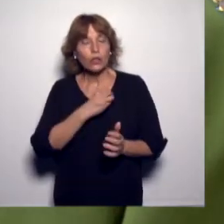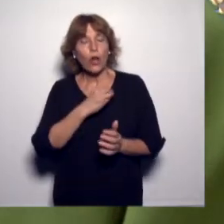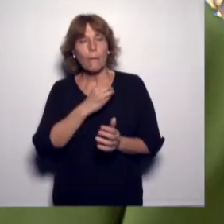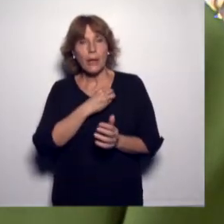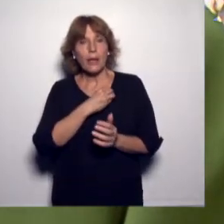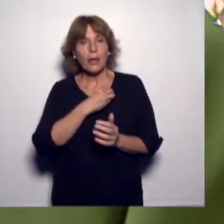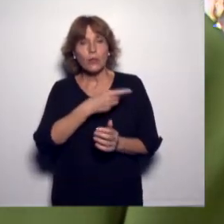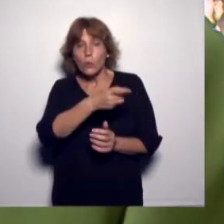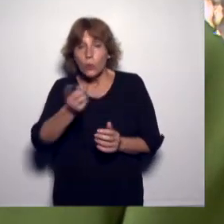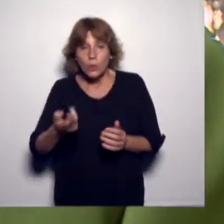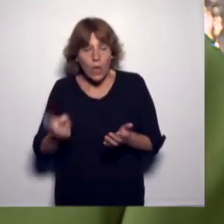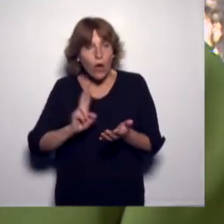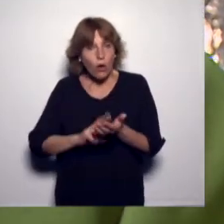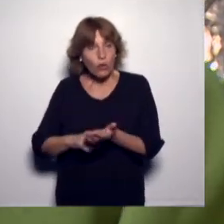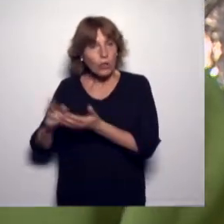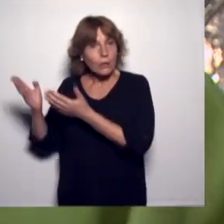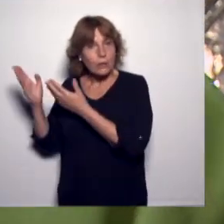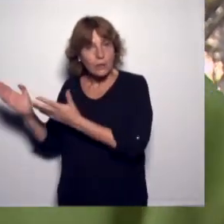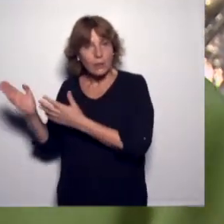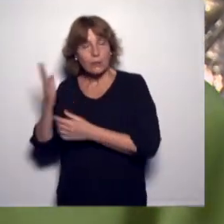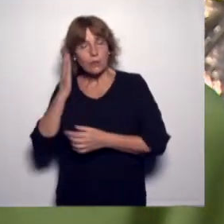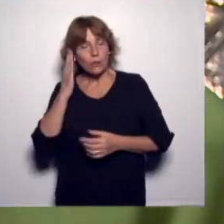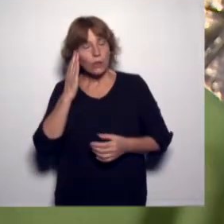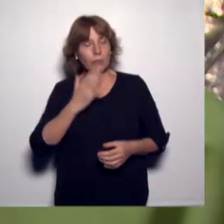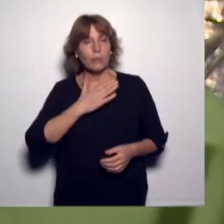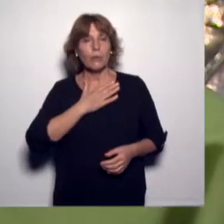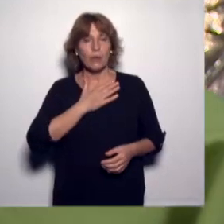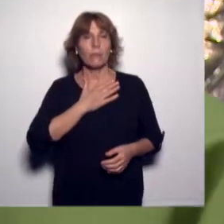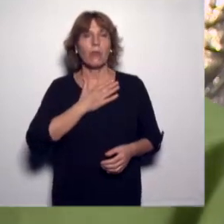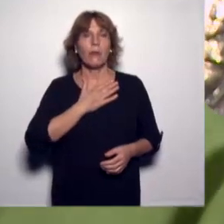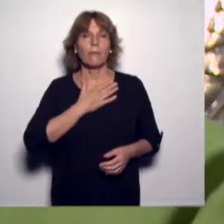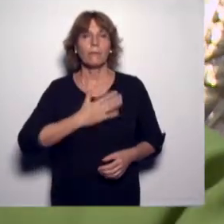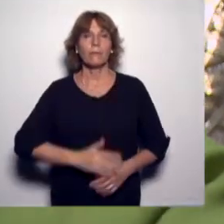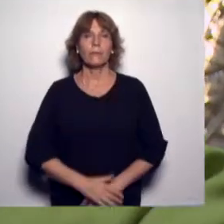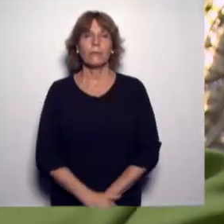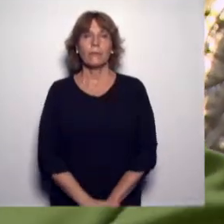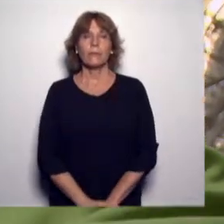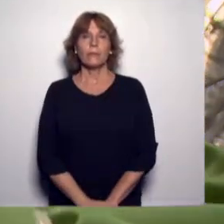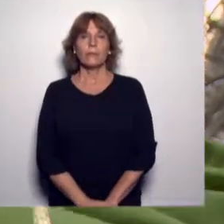los pecados. Hagan esto en conmemoración mía.